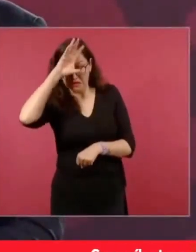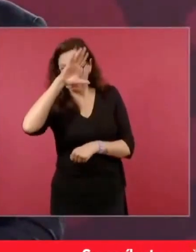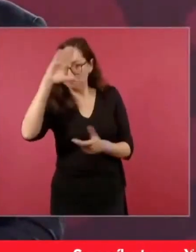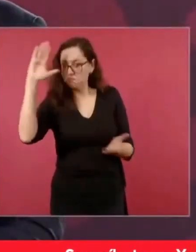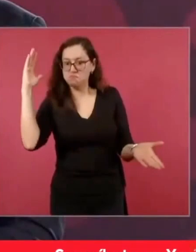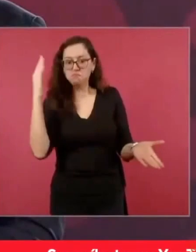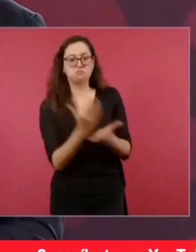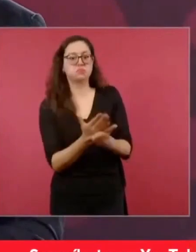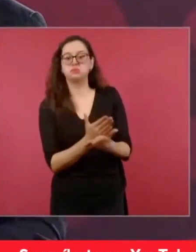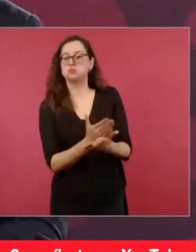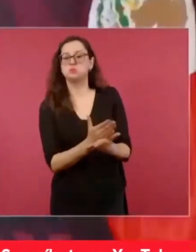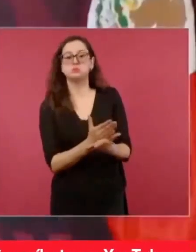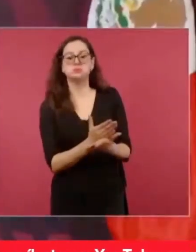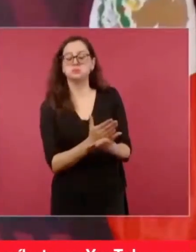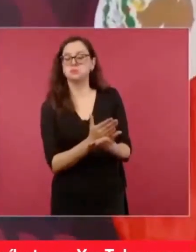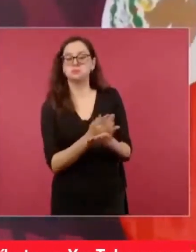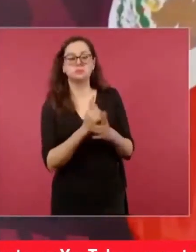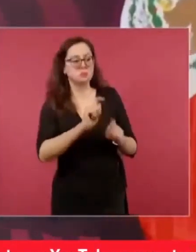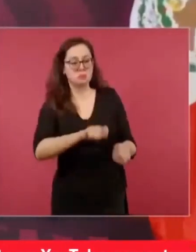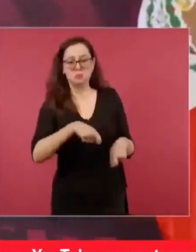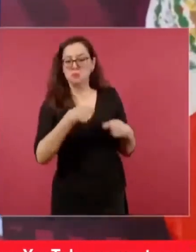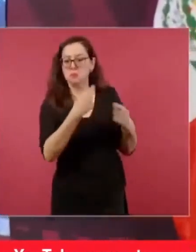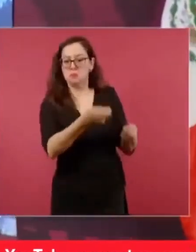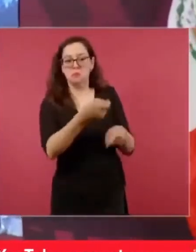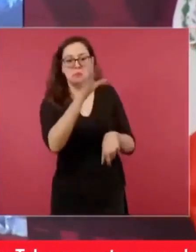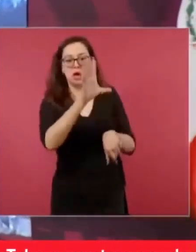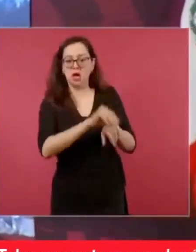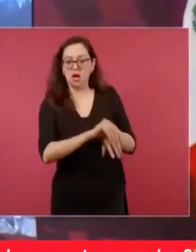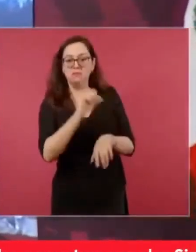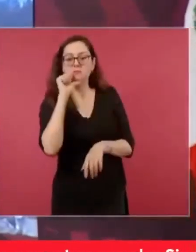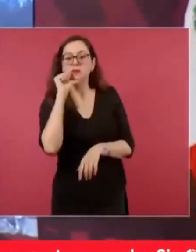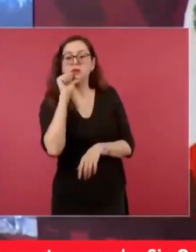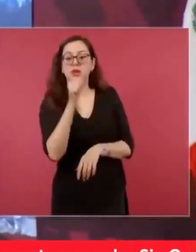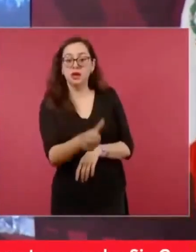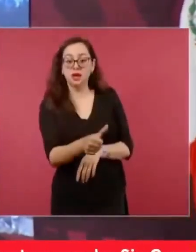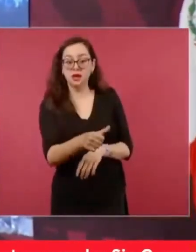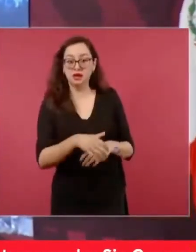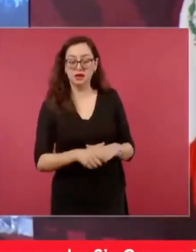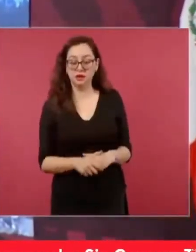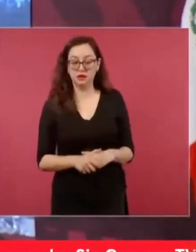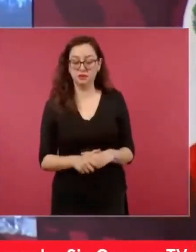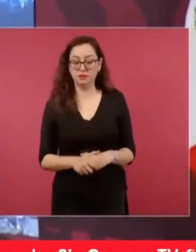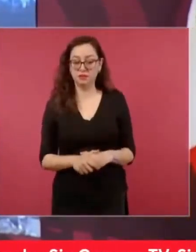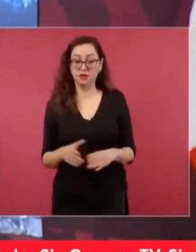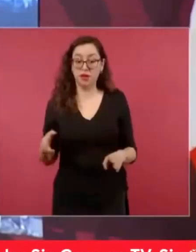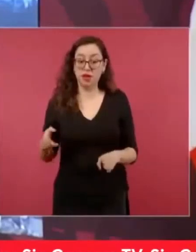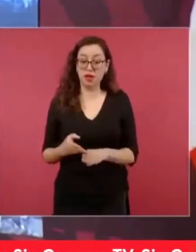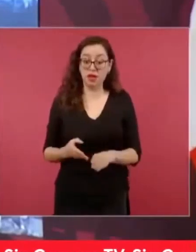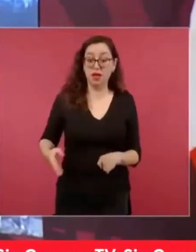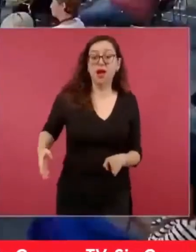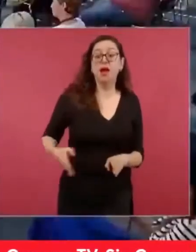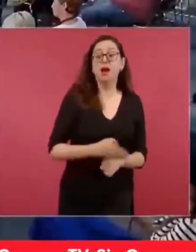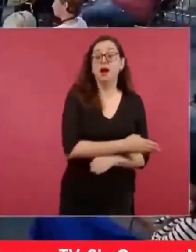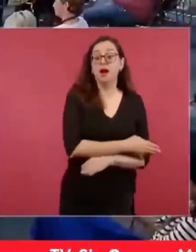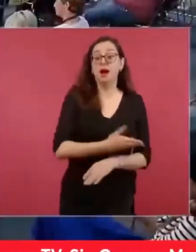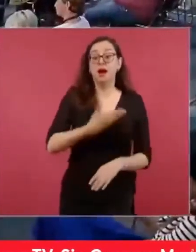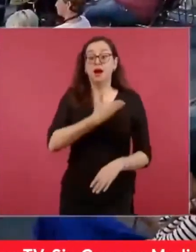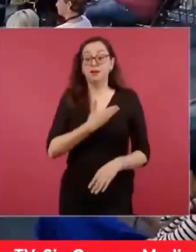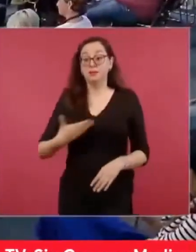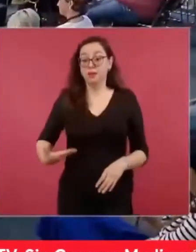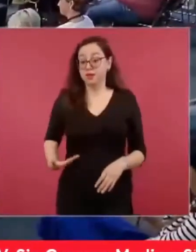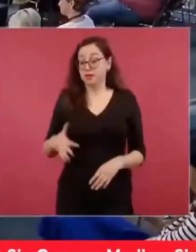abierto saben qué hicieron las empresas mineras canadienses en la época de Fox